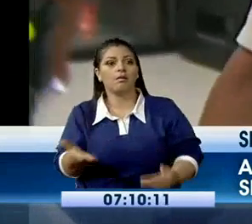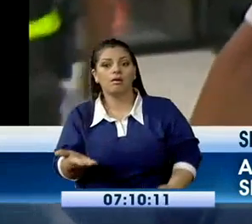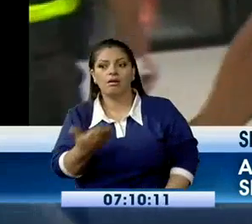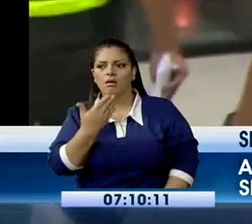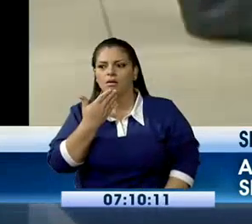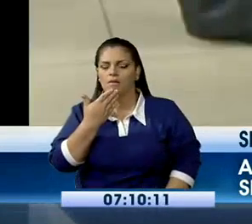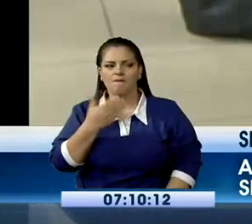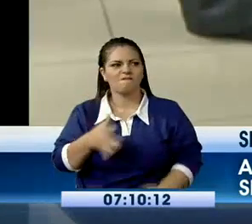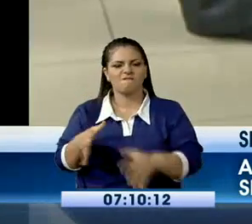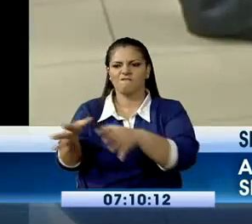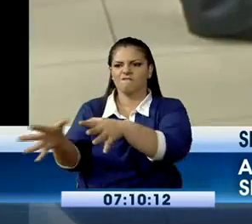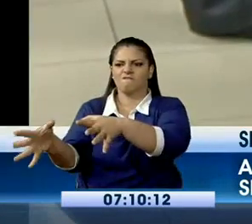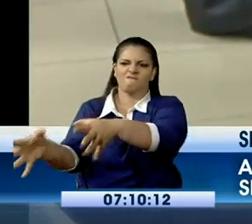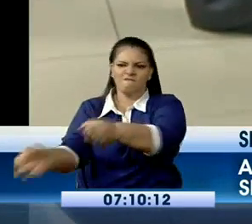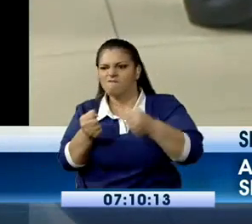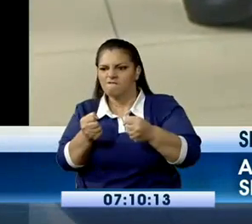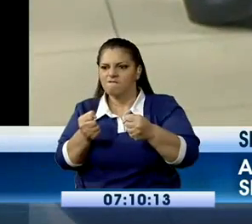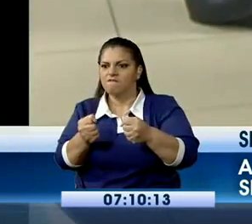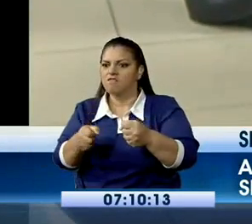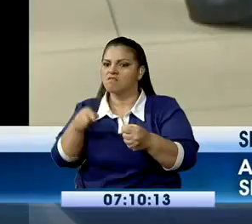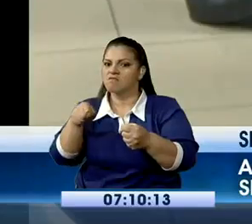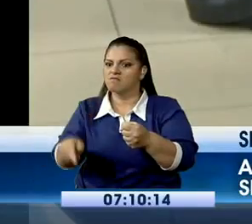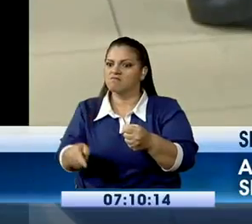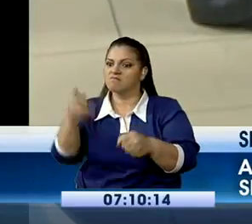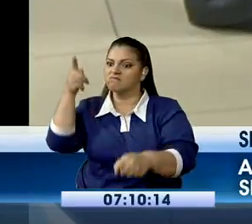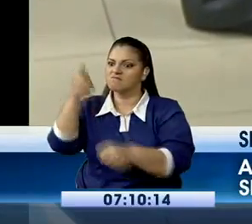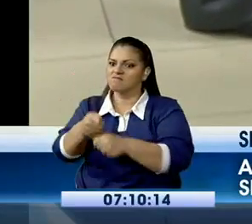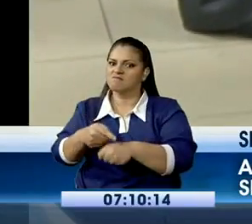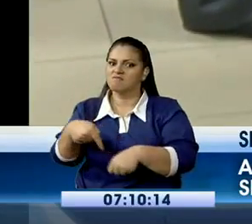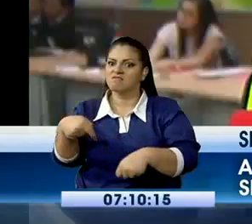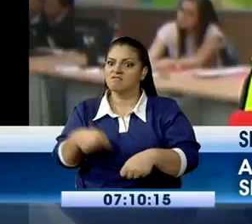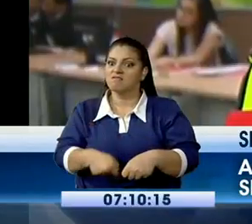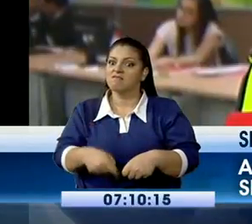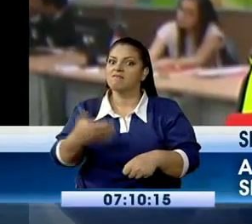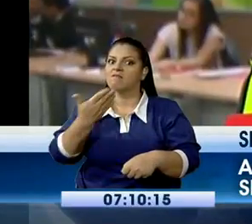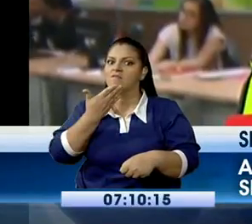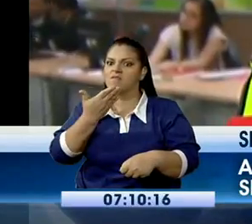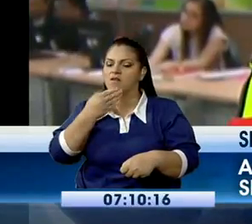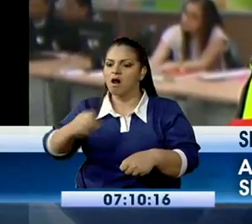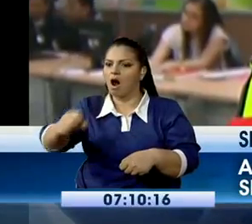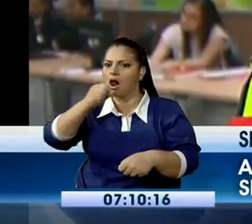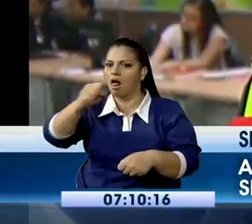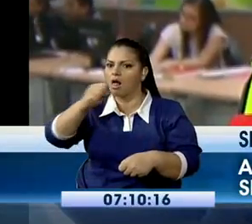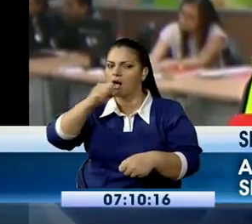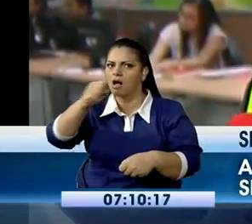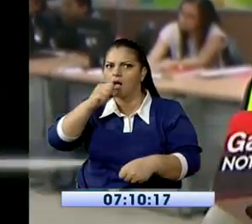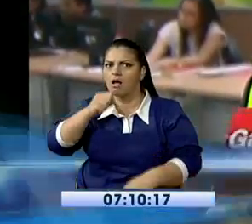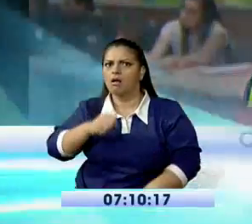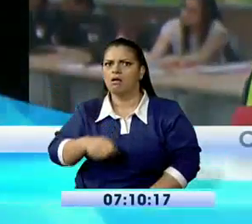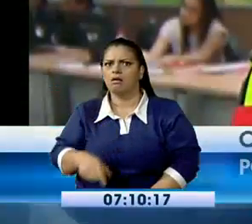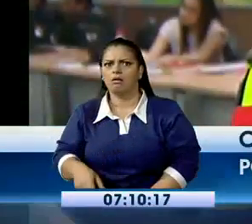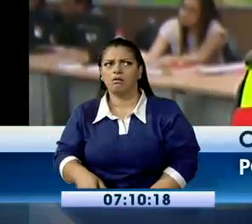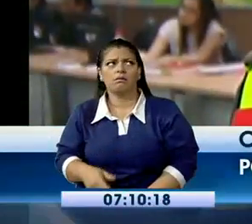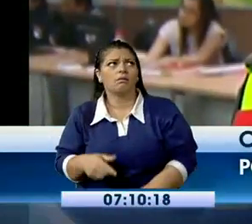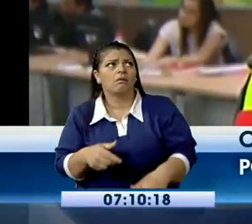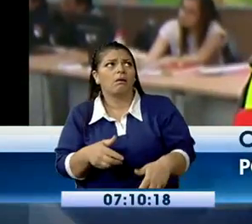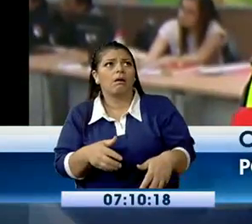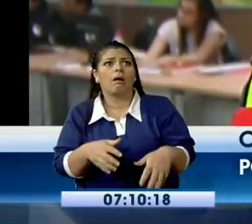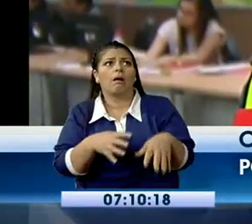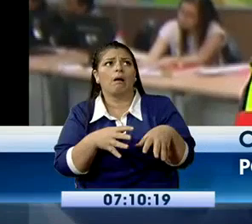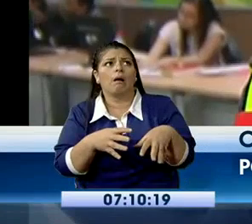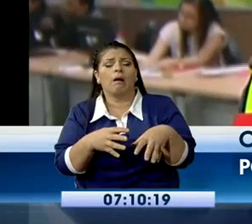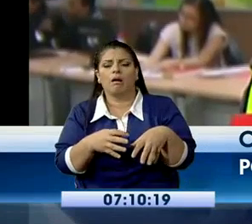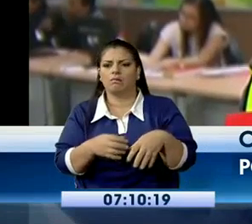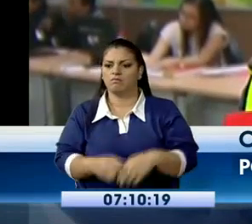haber aparentemente violado a una estudiante de escuela. Un ciudadano en una tricimoto le había estado obligando